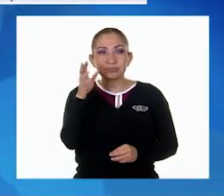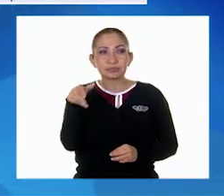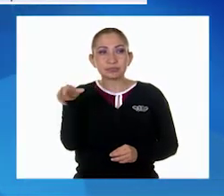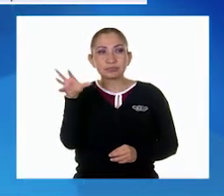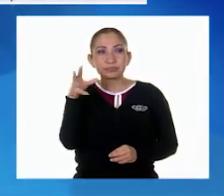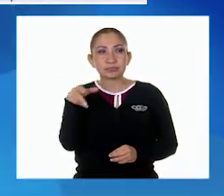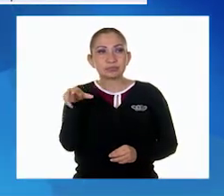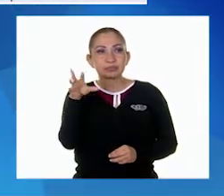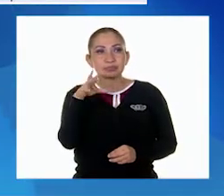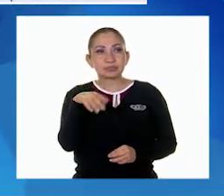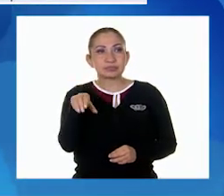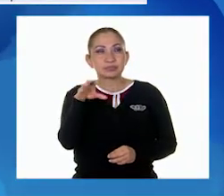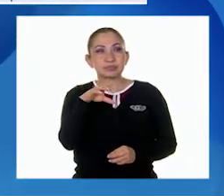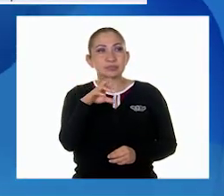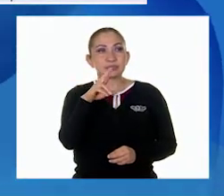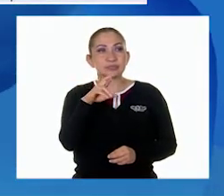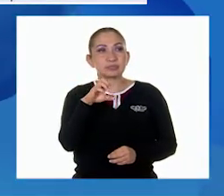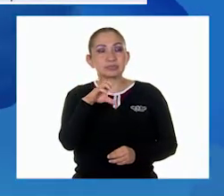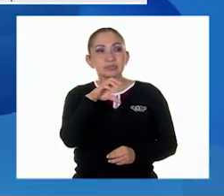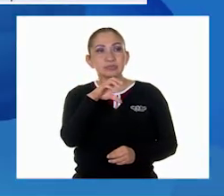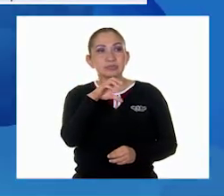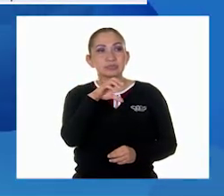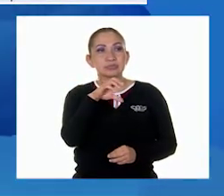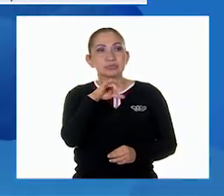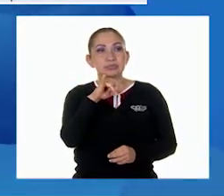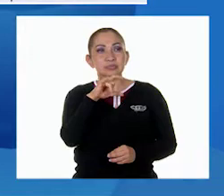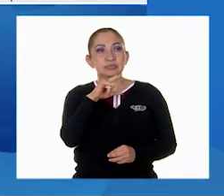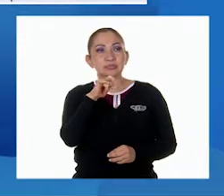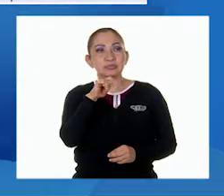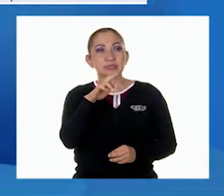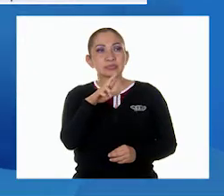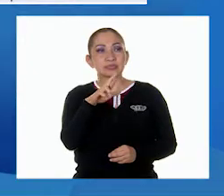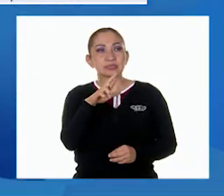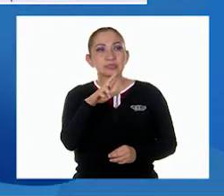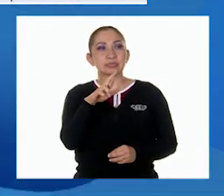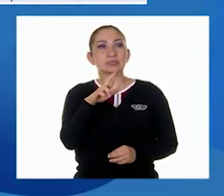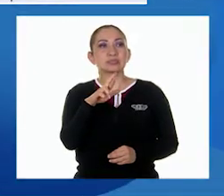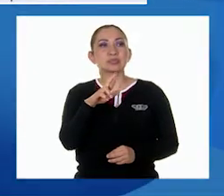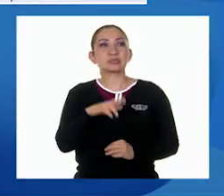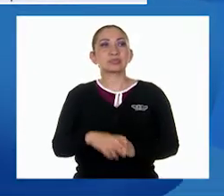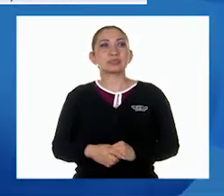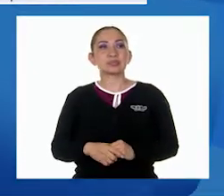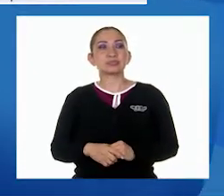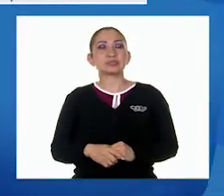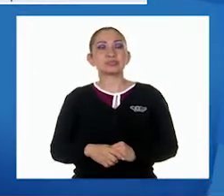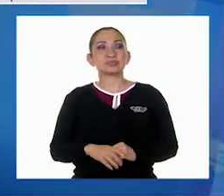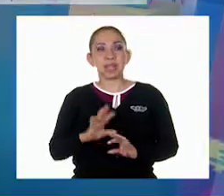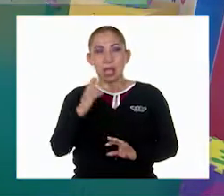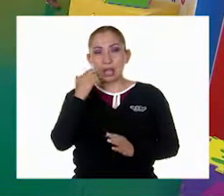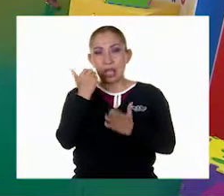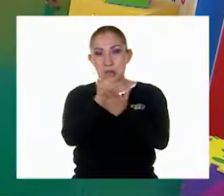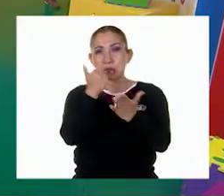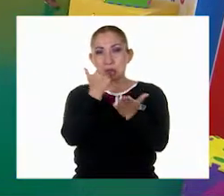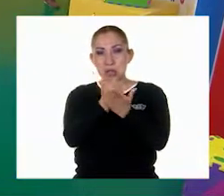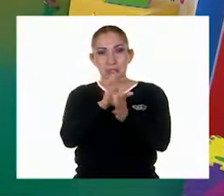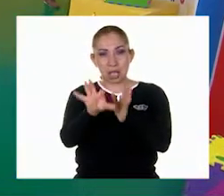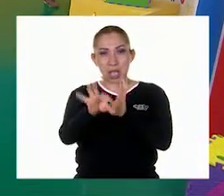Reciclar. ¿Dónde estás? Uy, qué difícil. Ayúdenme también en casa, si ustedes la ven, niñas y niños. Sí, ayuden a